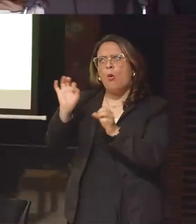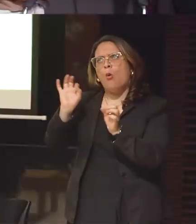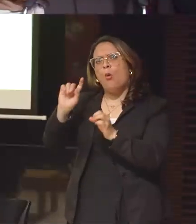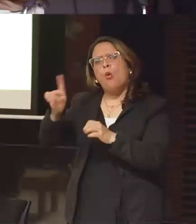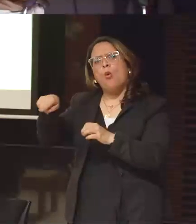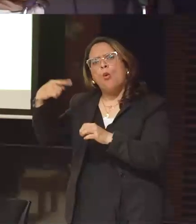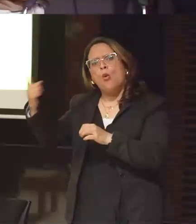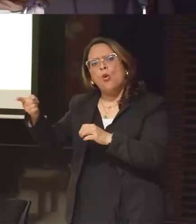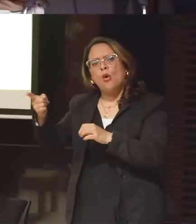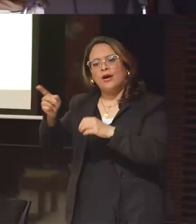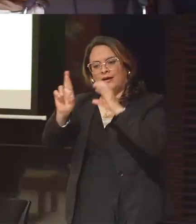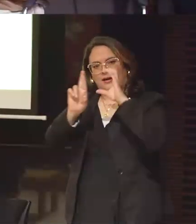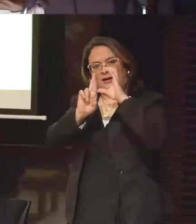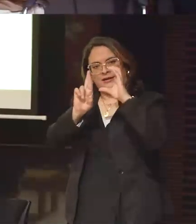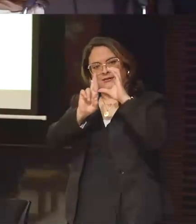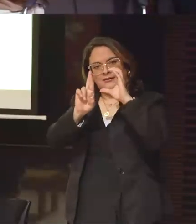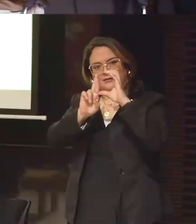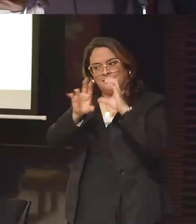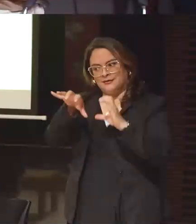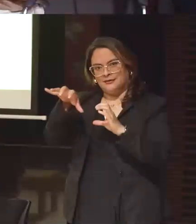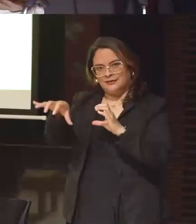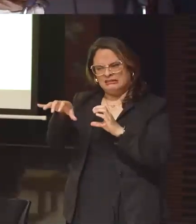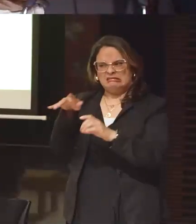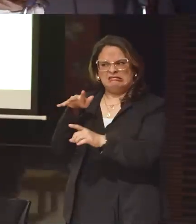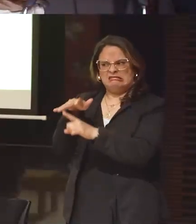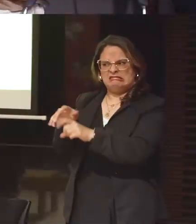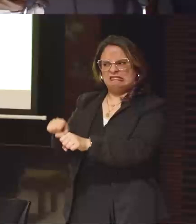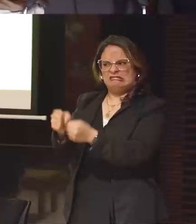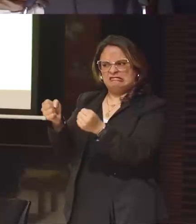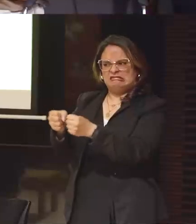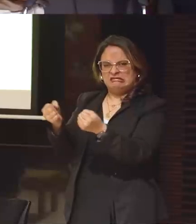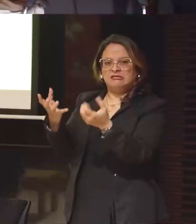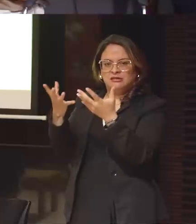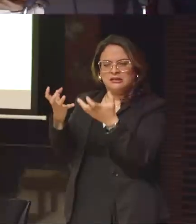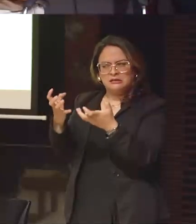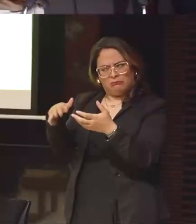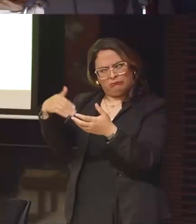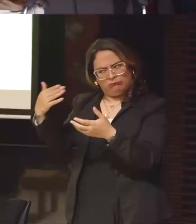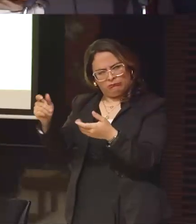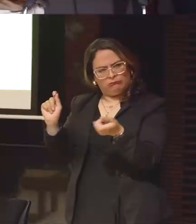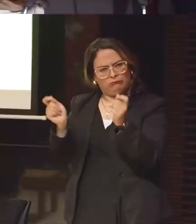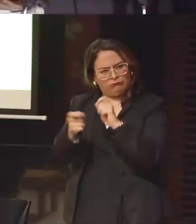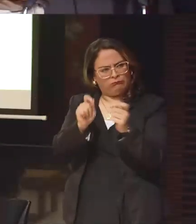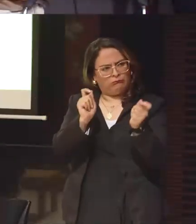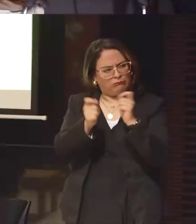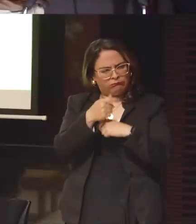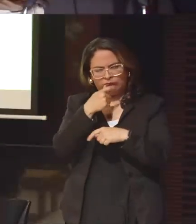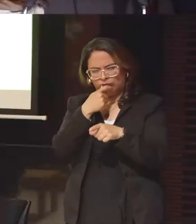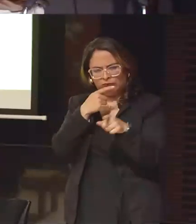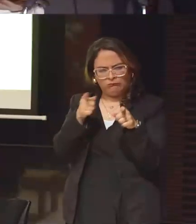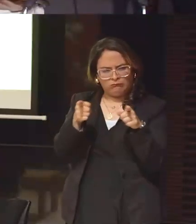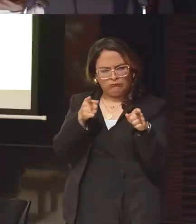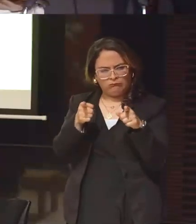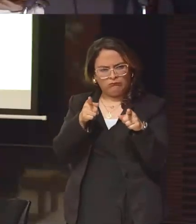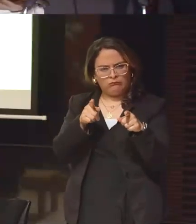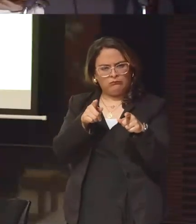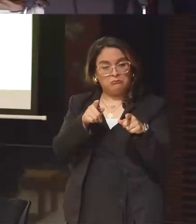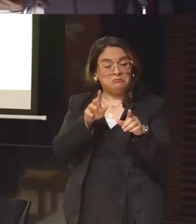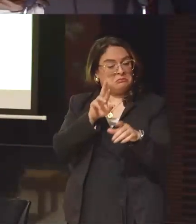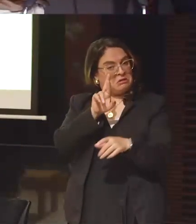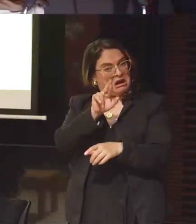de RCN. Entonces, esas cositas, eso de qué elige la gente para vandalizar, es